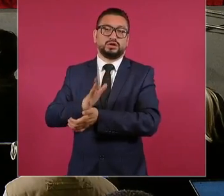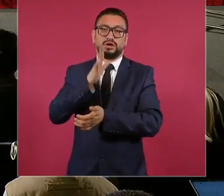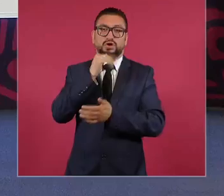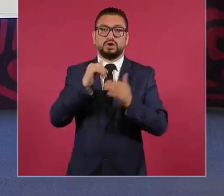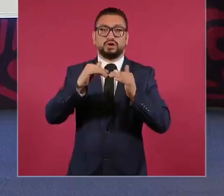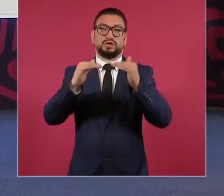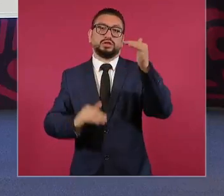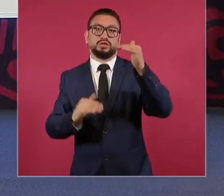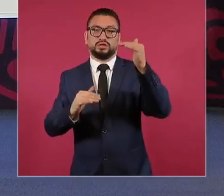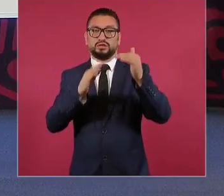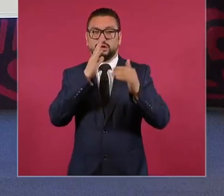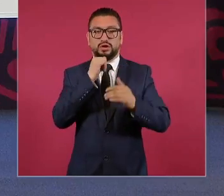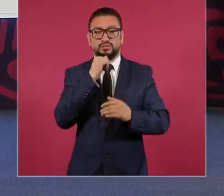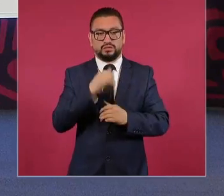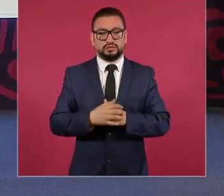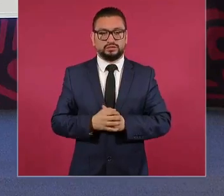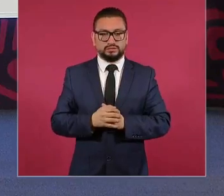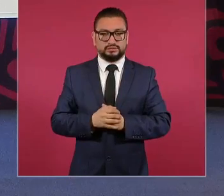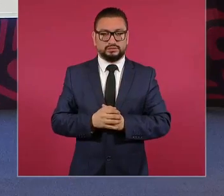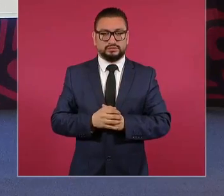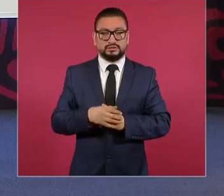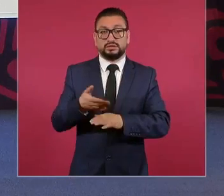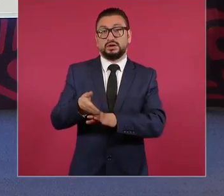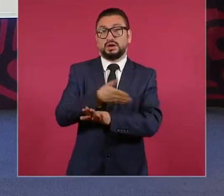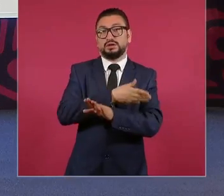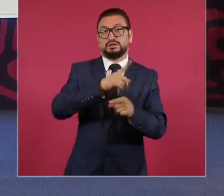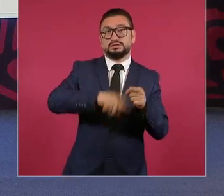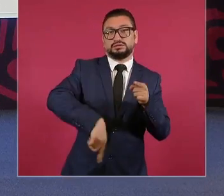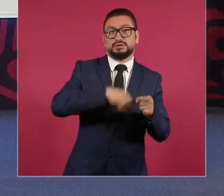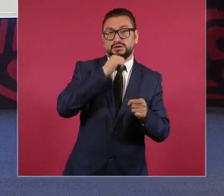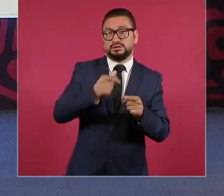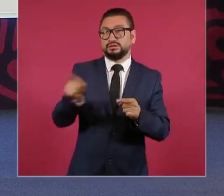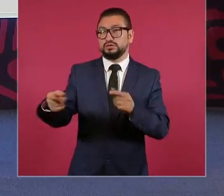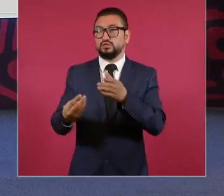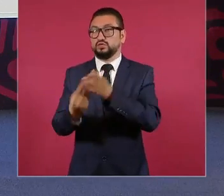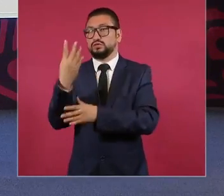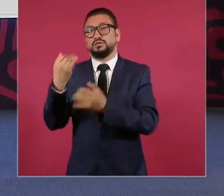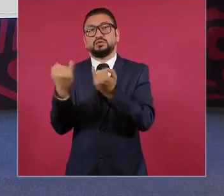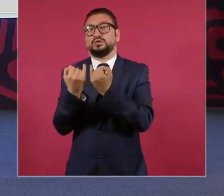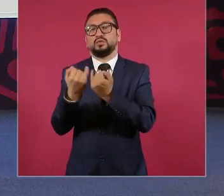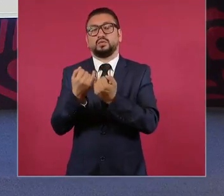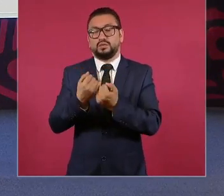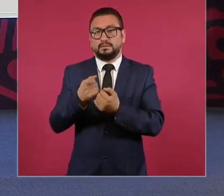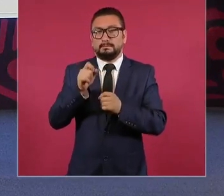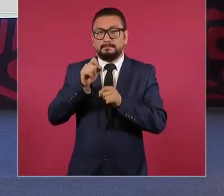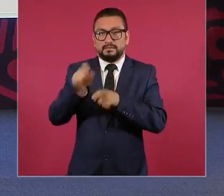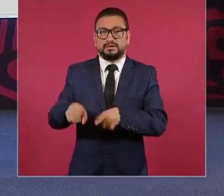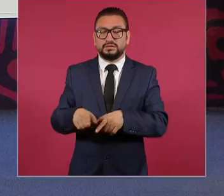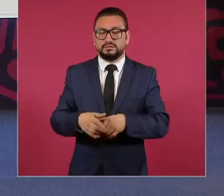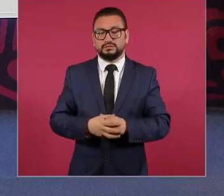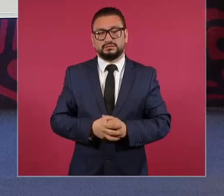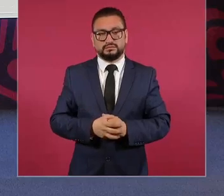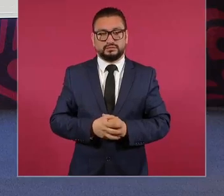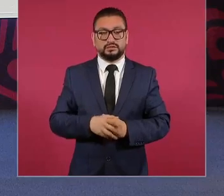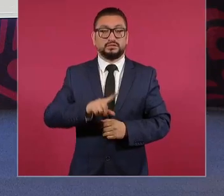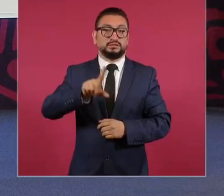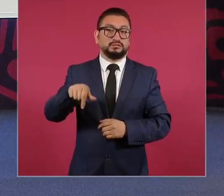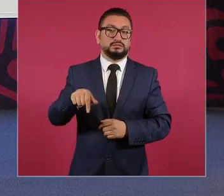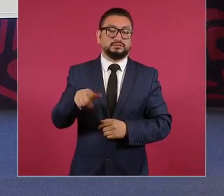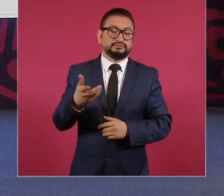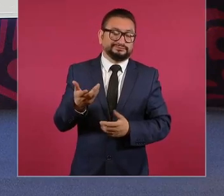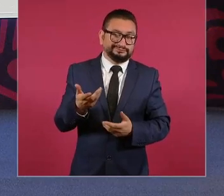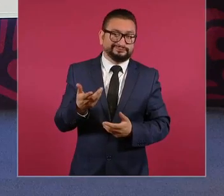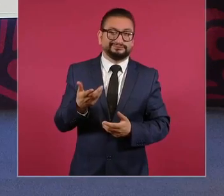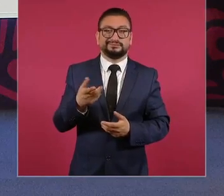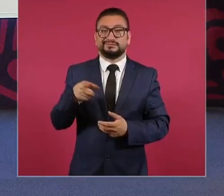diferencias salariales. Entonces, a los anteriores no, pero a los nuevos tampoco. Y luego un